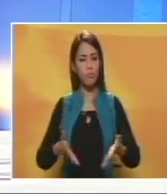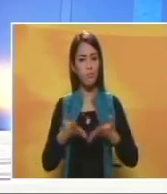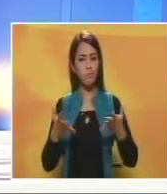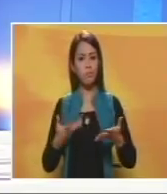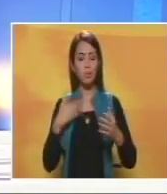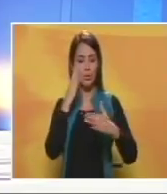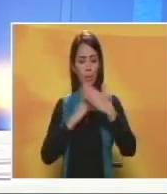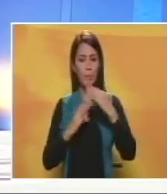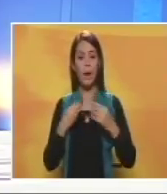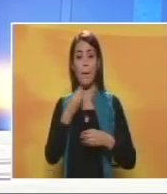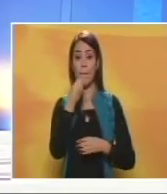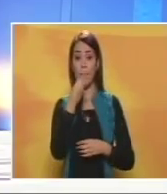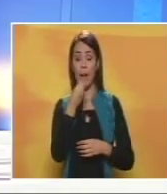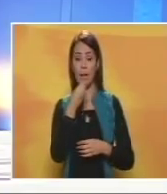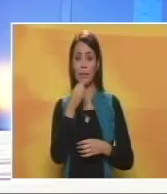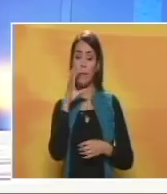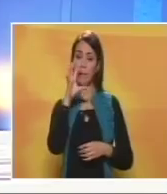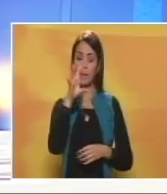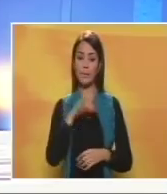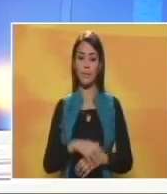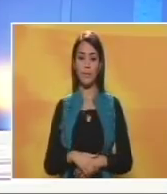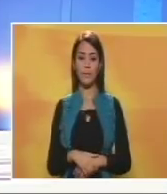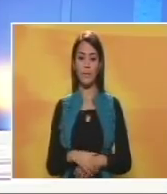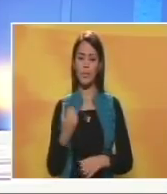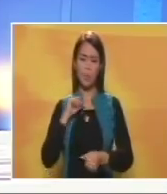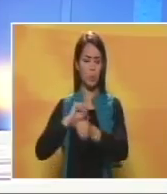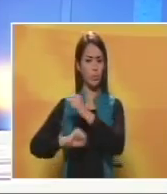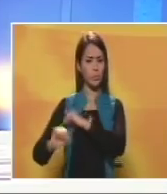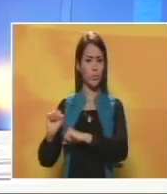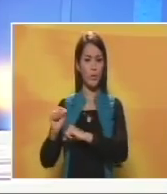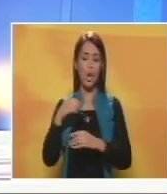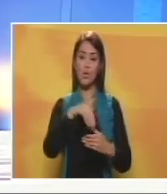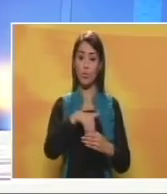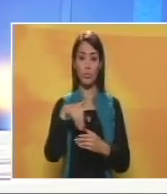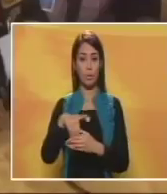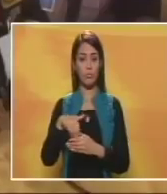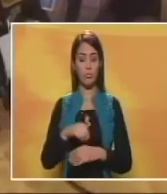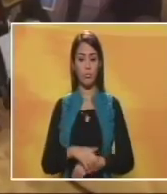la soberanía alimentaria del país y de nuevo rechazó los llamados a no votar.